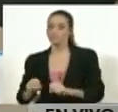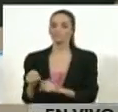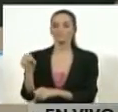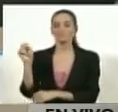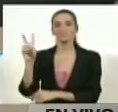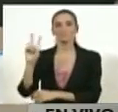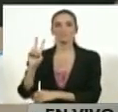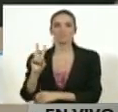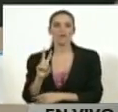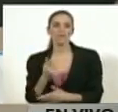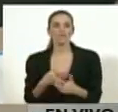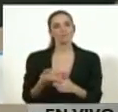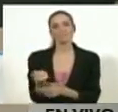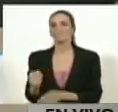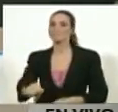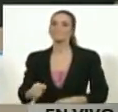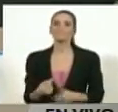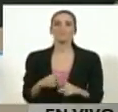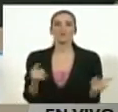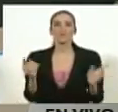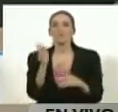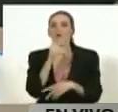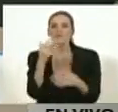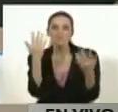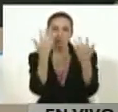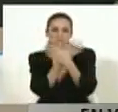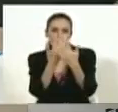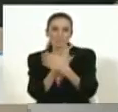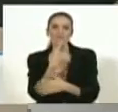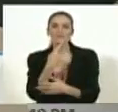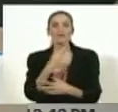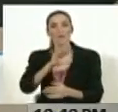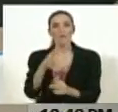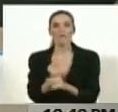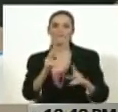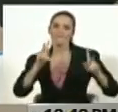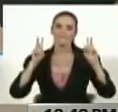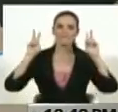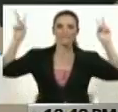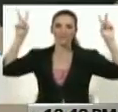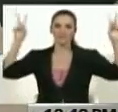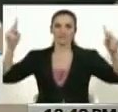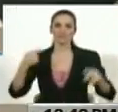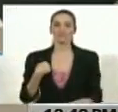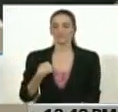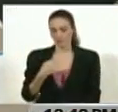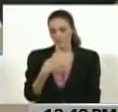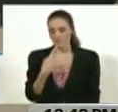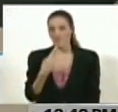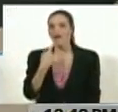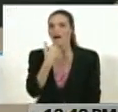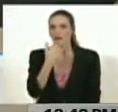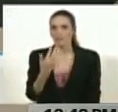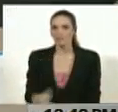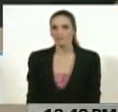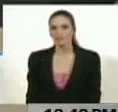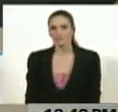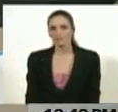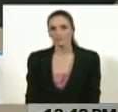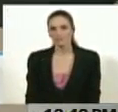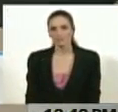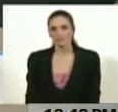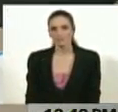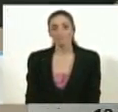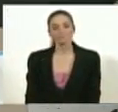país bueno Fueron derrotados por eso no tenemos duda en decir que fue una jornada victoriosa Yo también quiero señalar algo